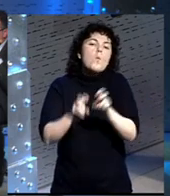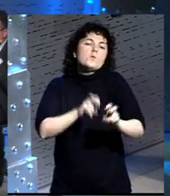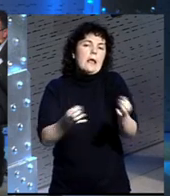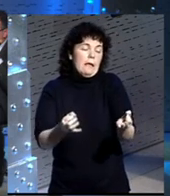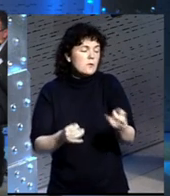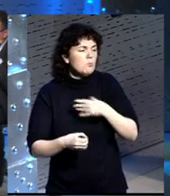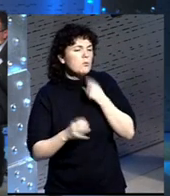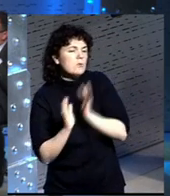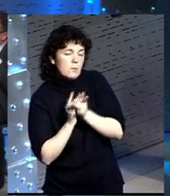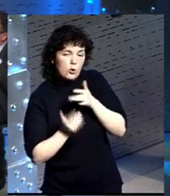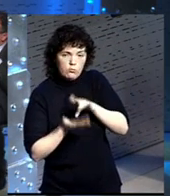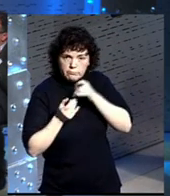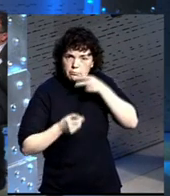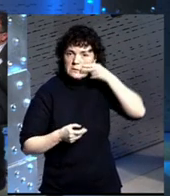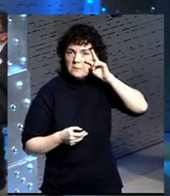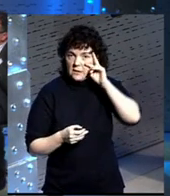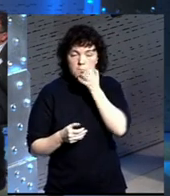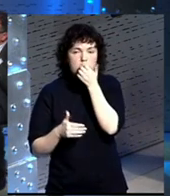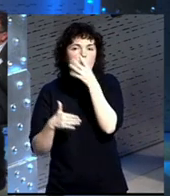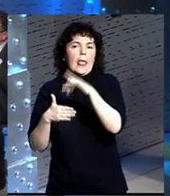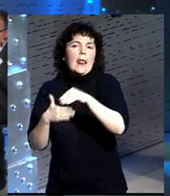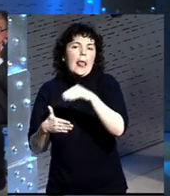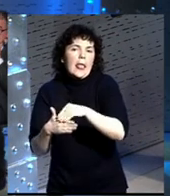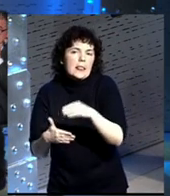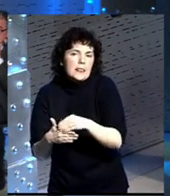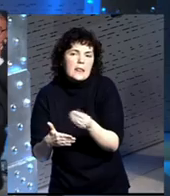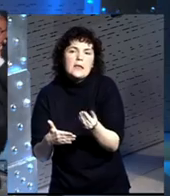contarlo en base a una experiencia. Cuando un cliente